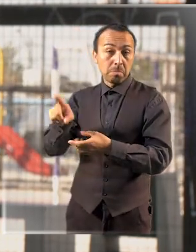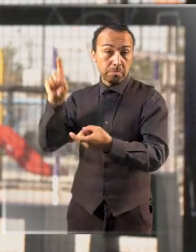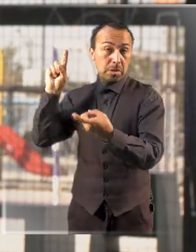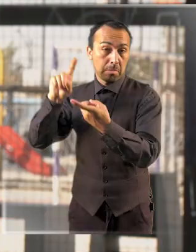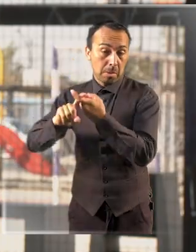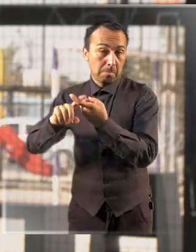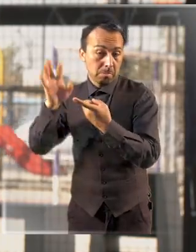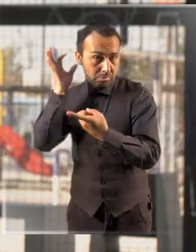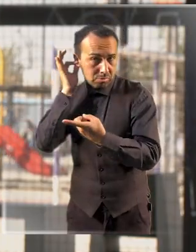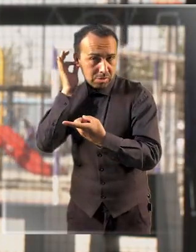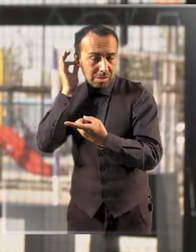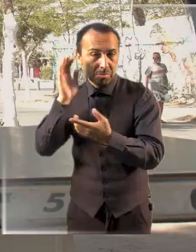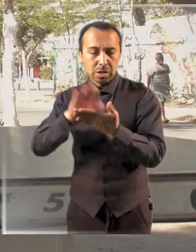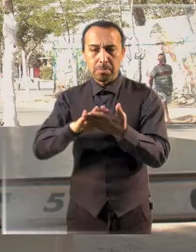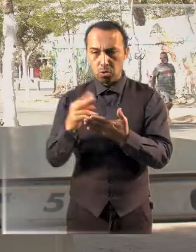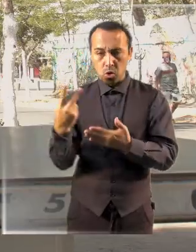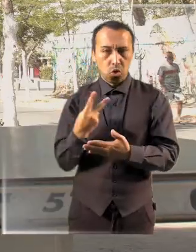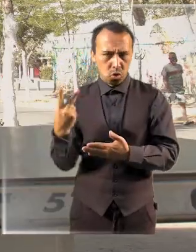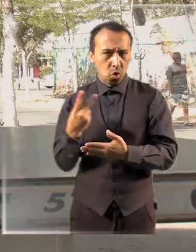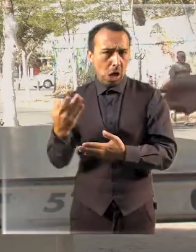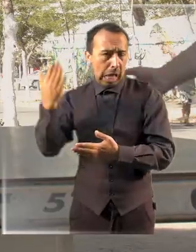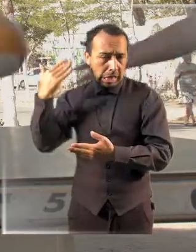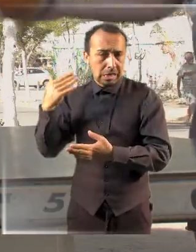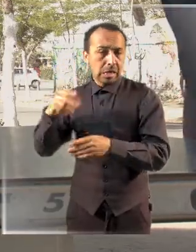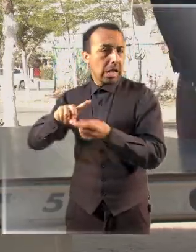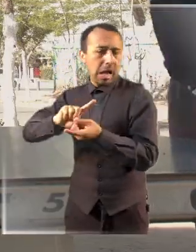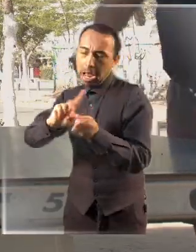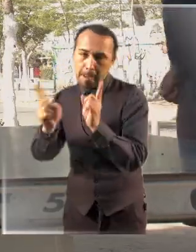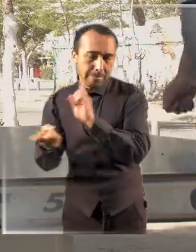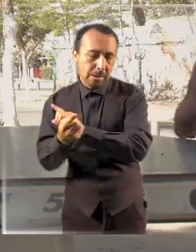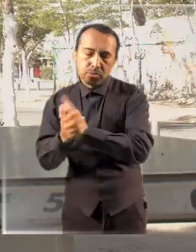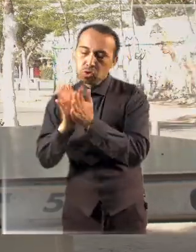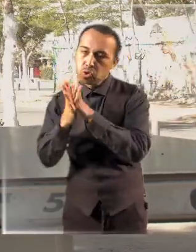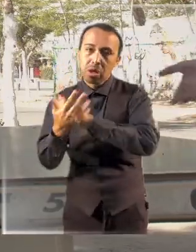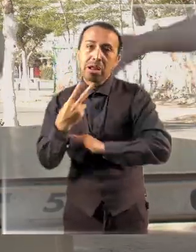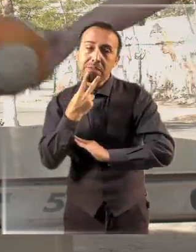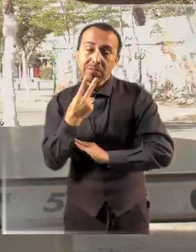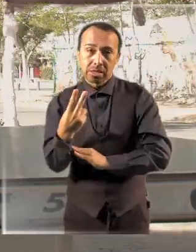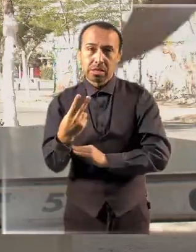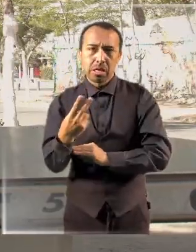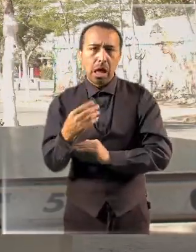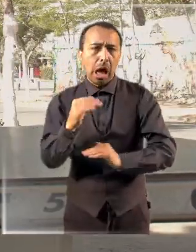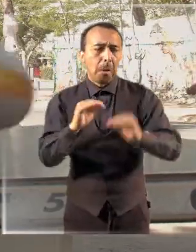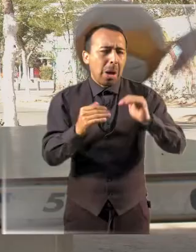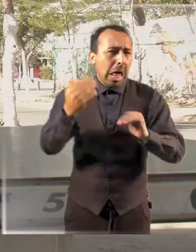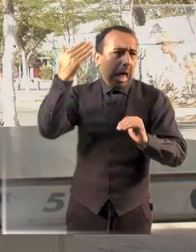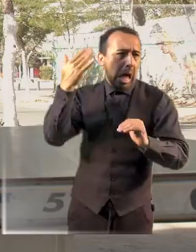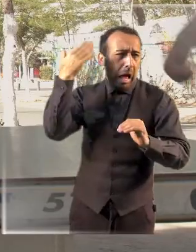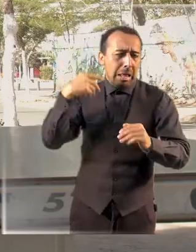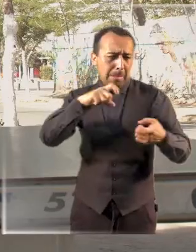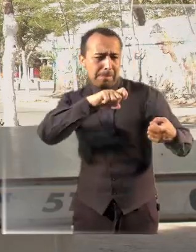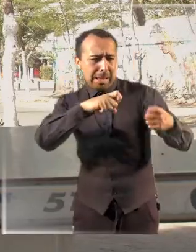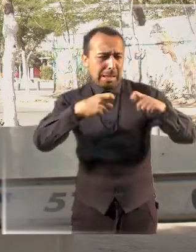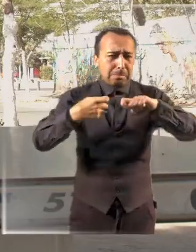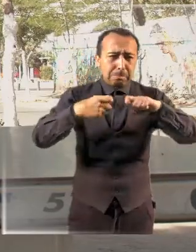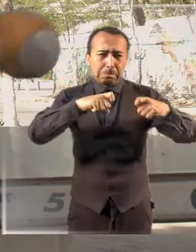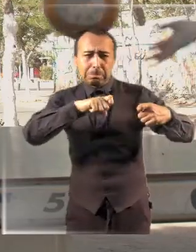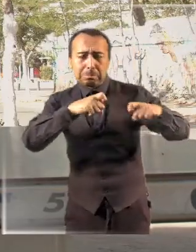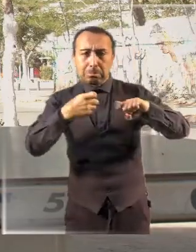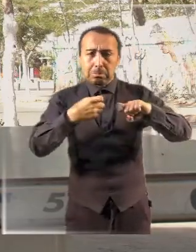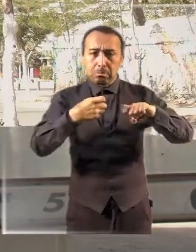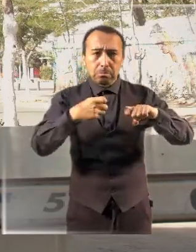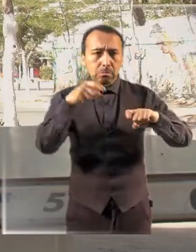mi esposa, cambiamos, como te digo, los dos con él. cambiamos muchas cosas. A lo mejor antes peleábamos